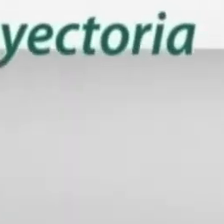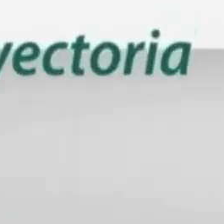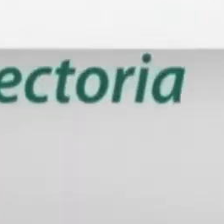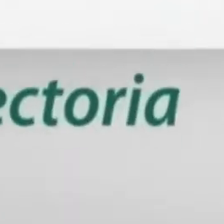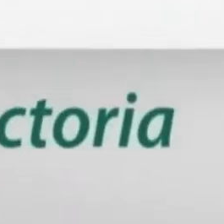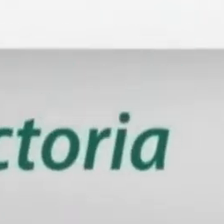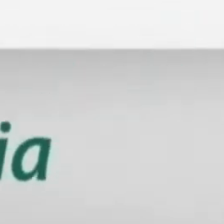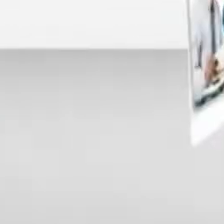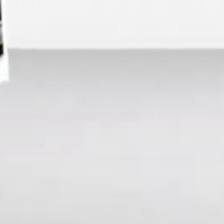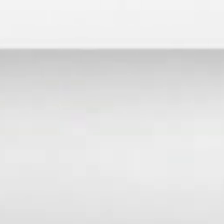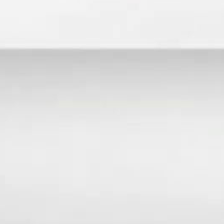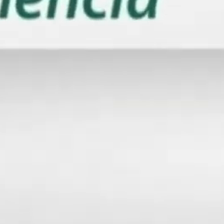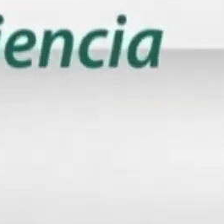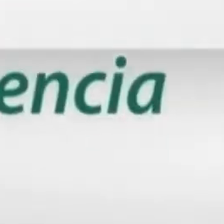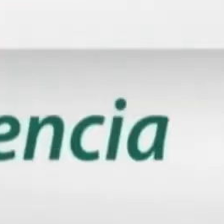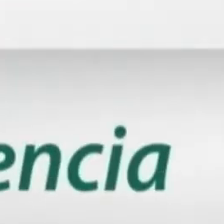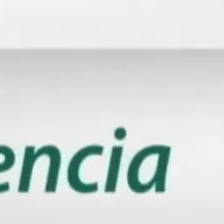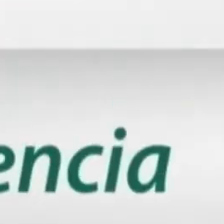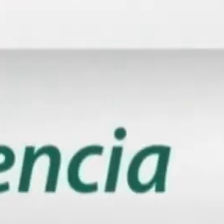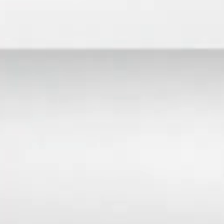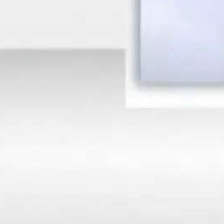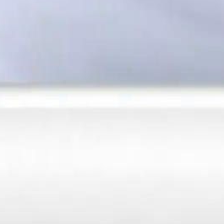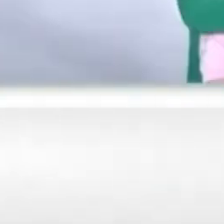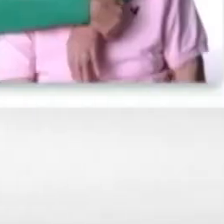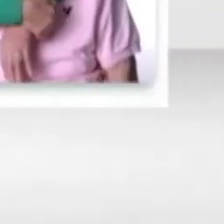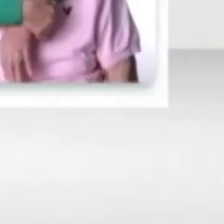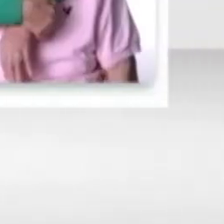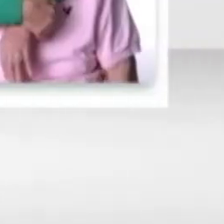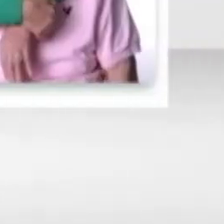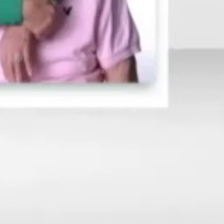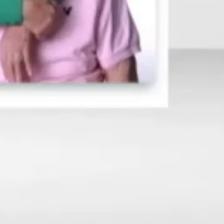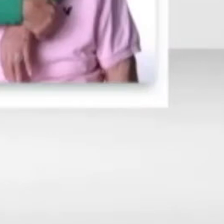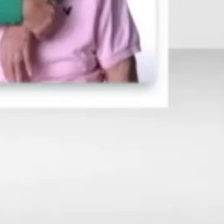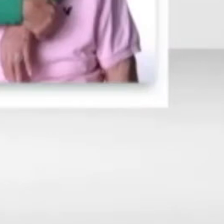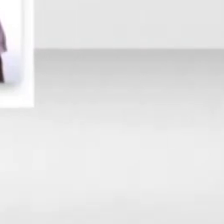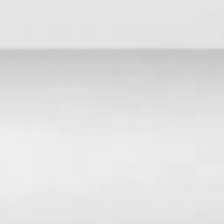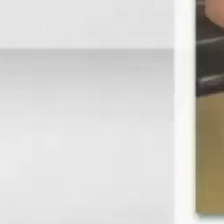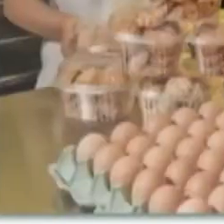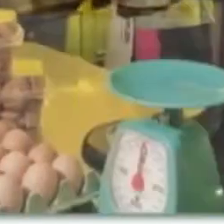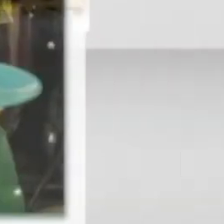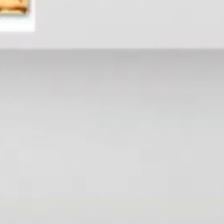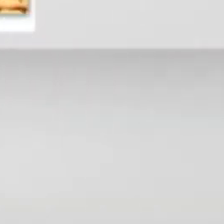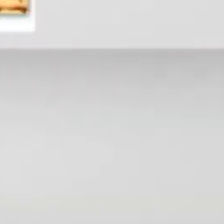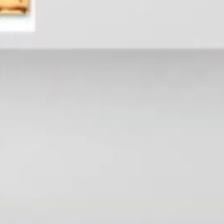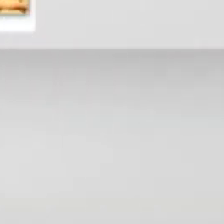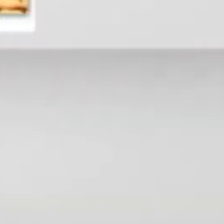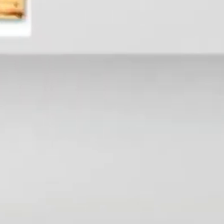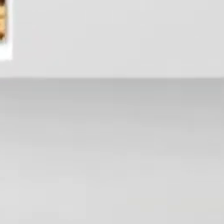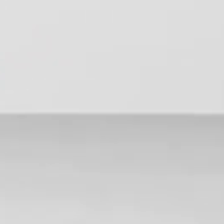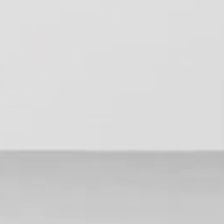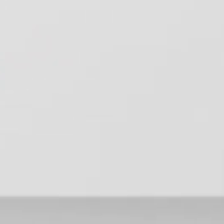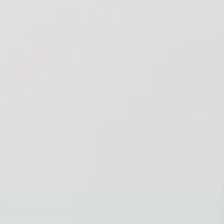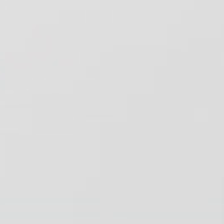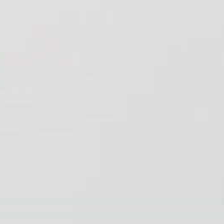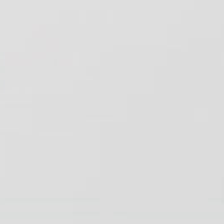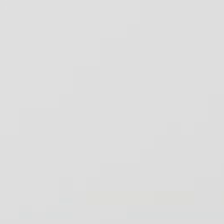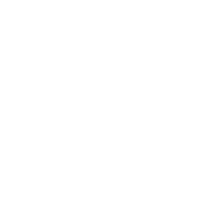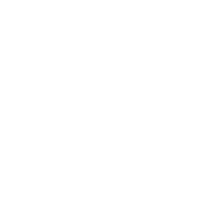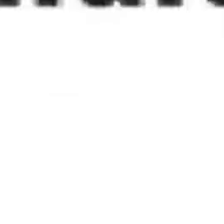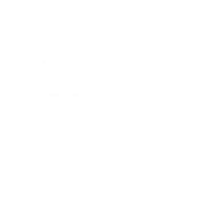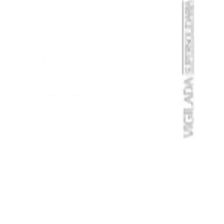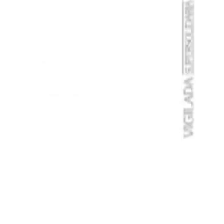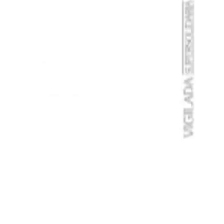Nuestra trayectoria, nuestra experiencia y la confianza que nos han brindado se refleja en el crecimiento